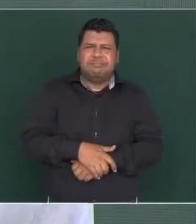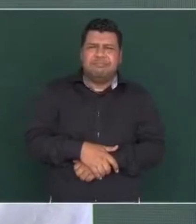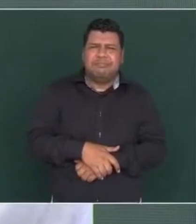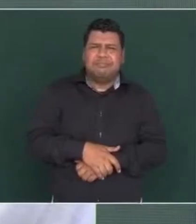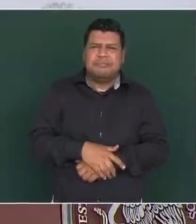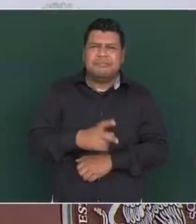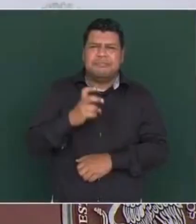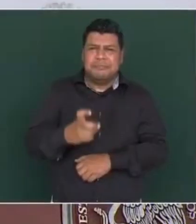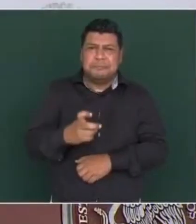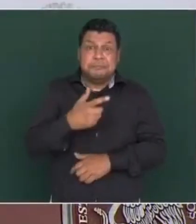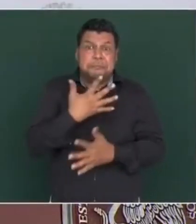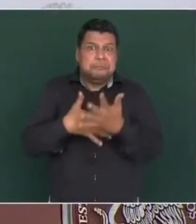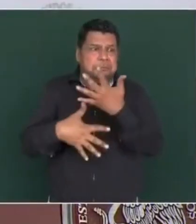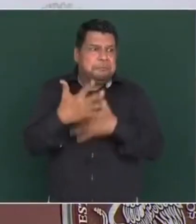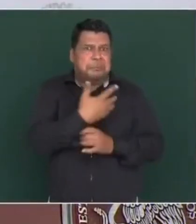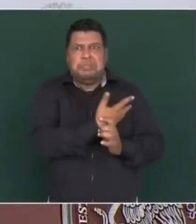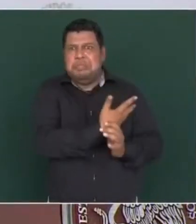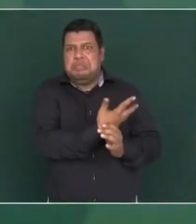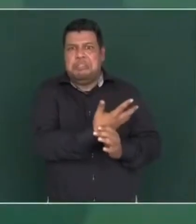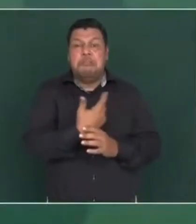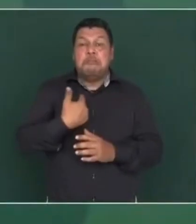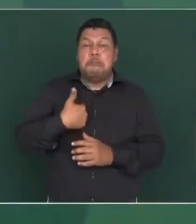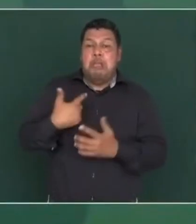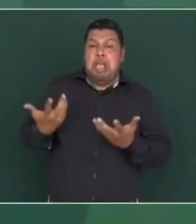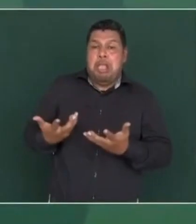de lo que él dice, mal manejo